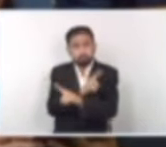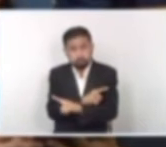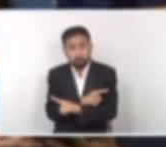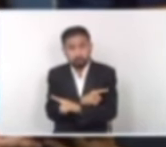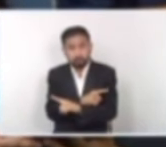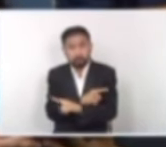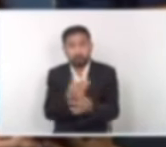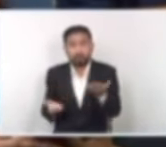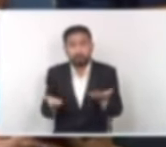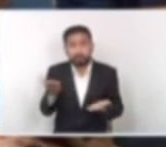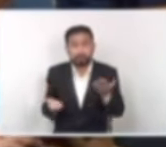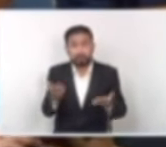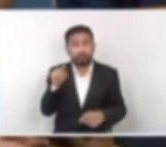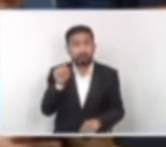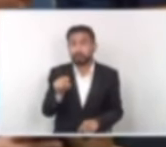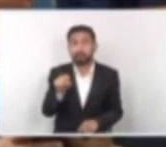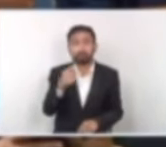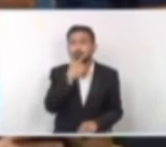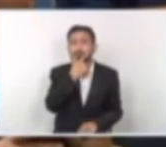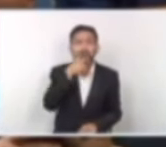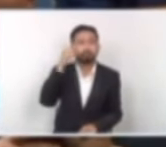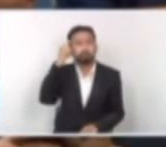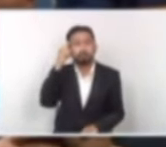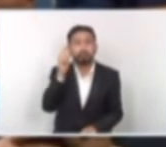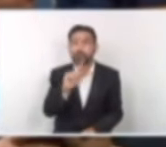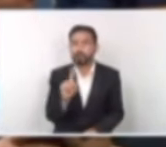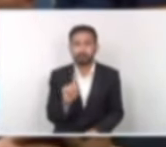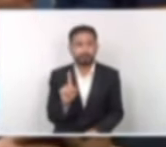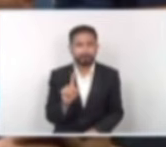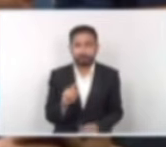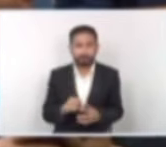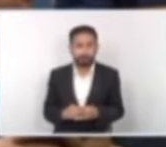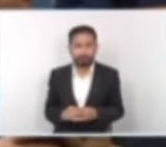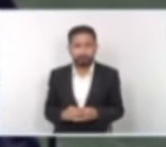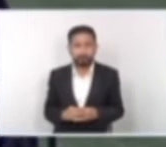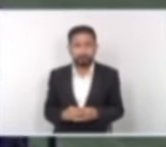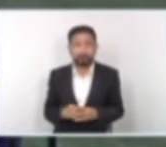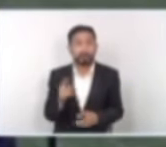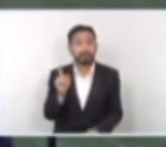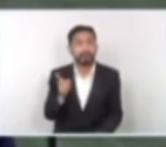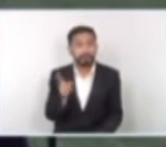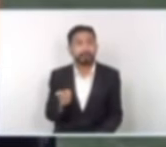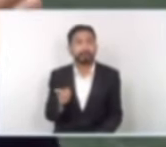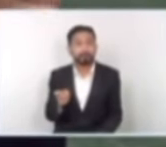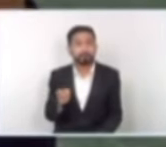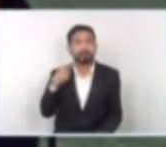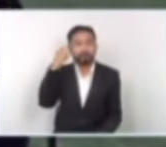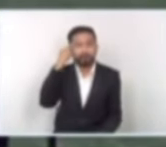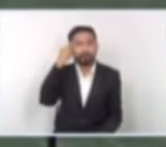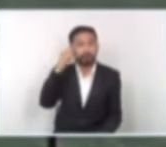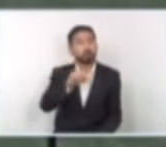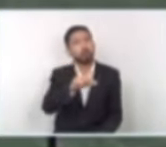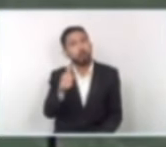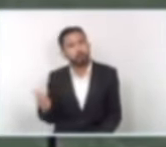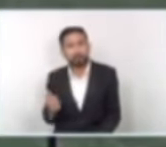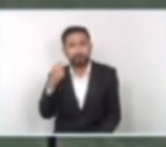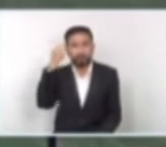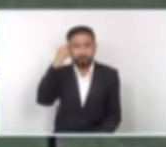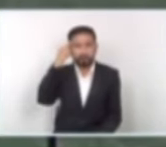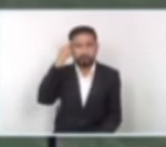vez esa no sea la pregunta que deberían hacerse. Tal vez deberían estarse haciendo otra